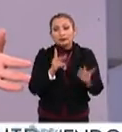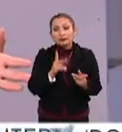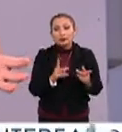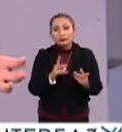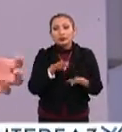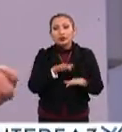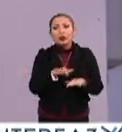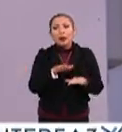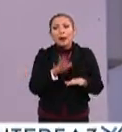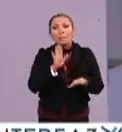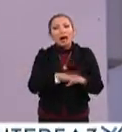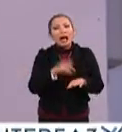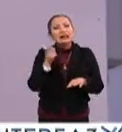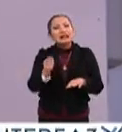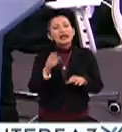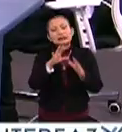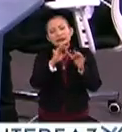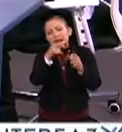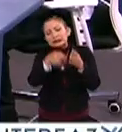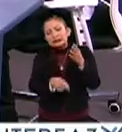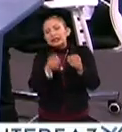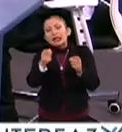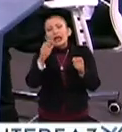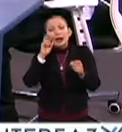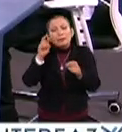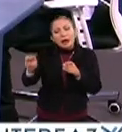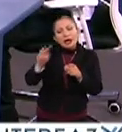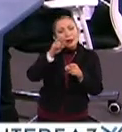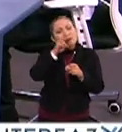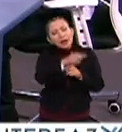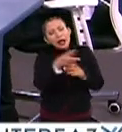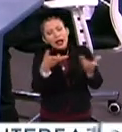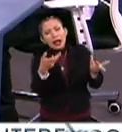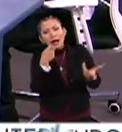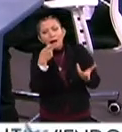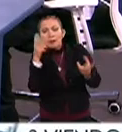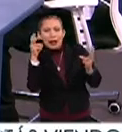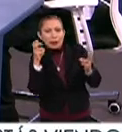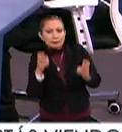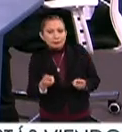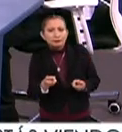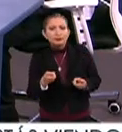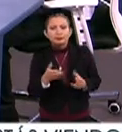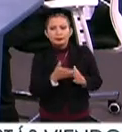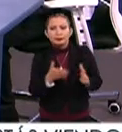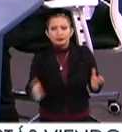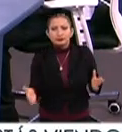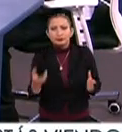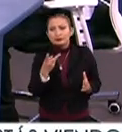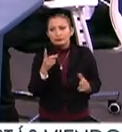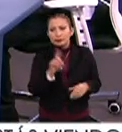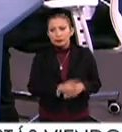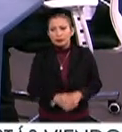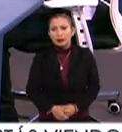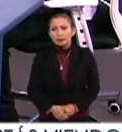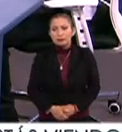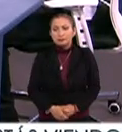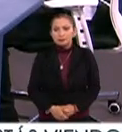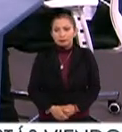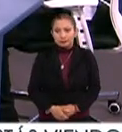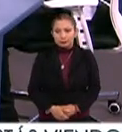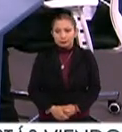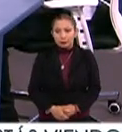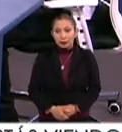platicando sobre un poco más de los detalles de qué es lo que se va a poder ver durante estos días. Claro que sí.